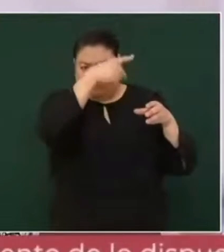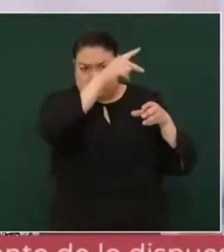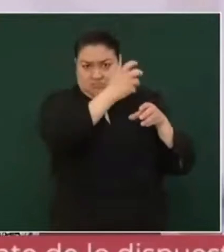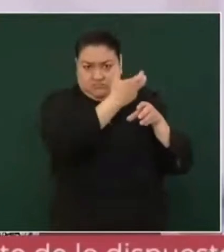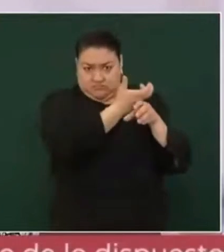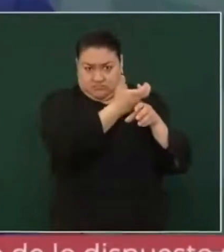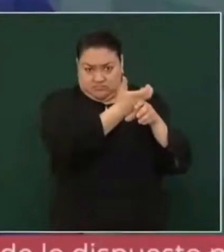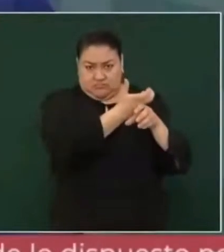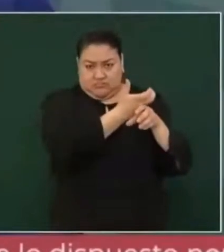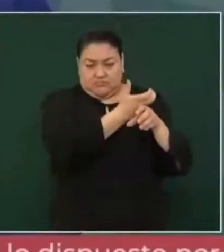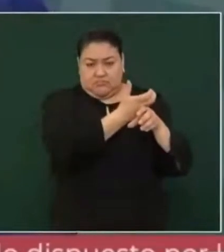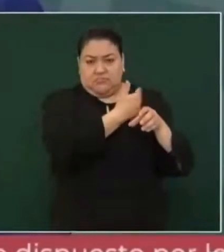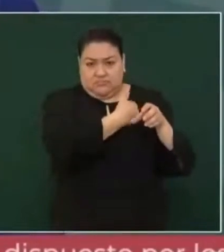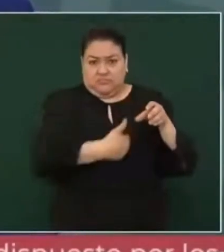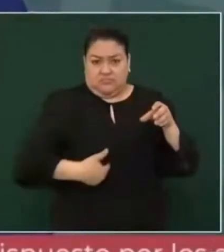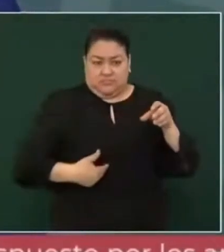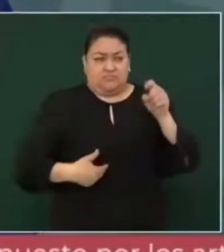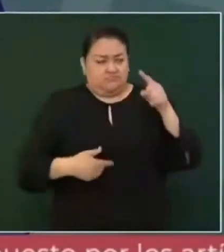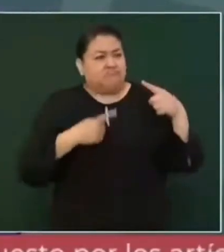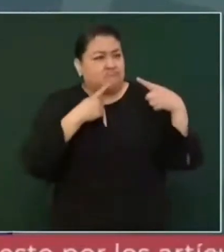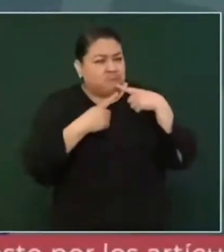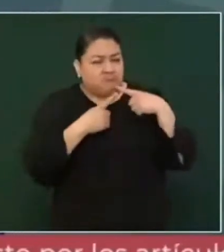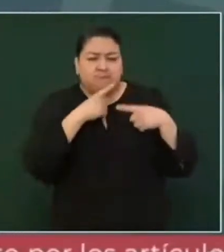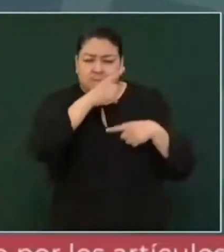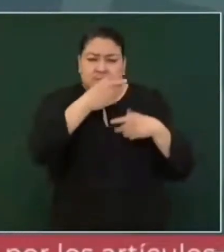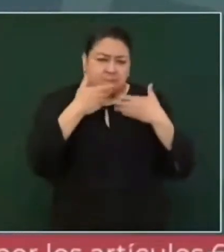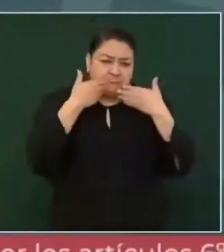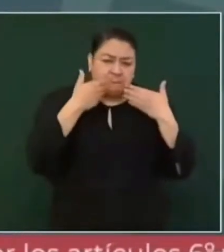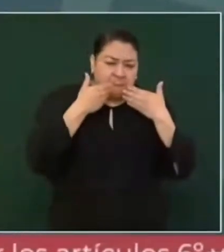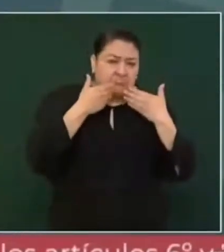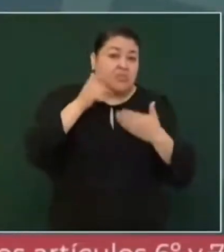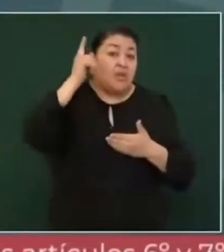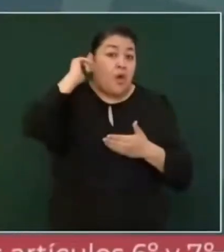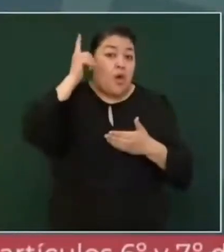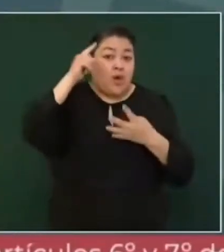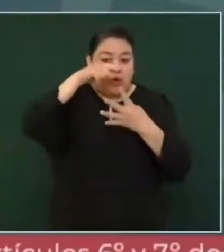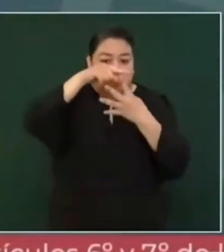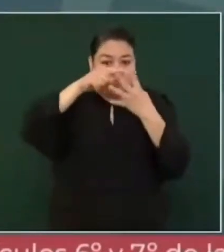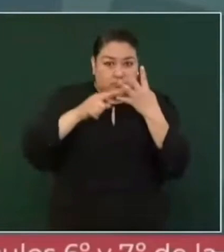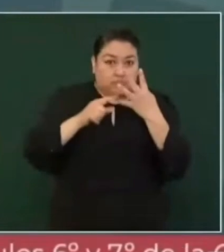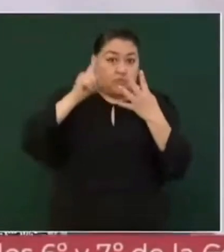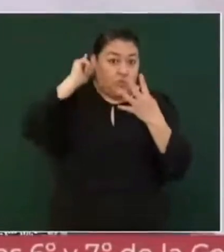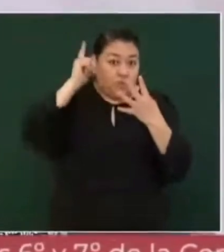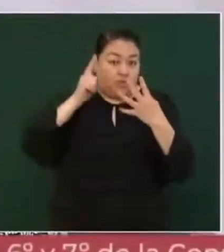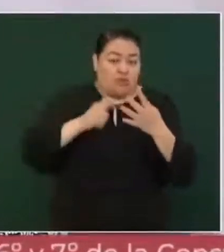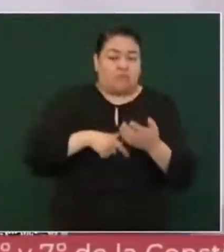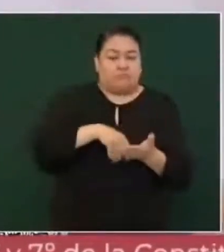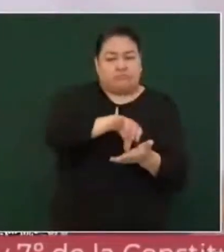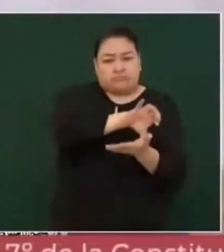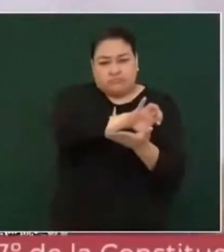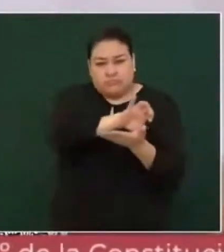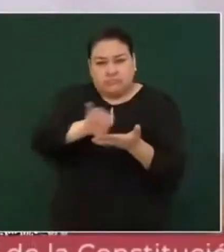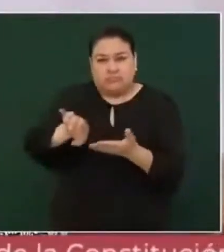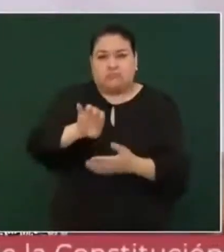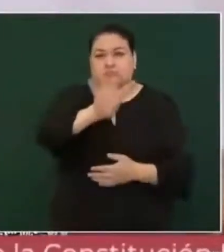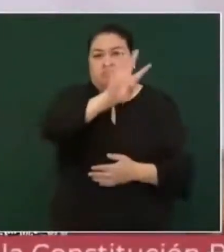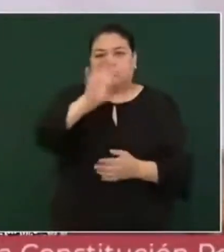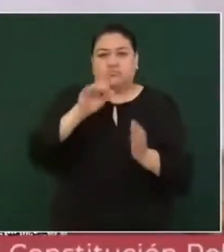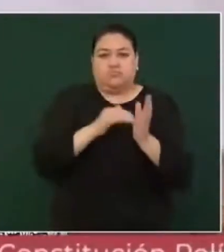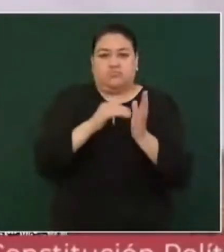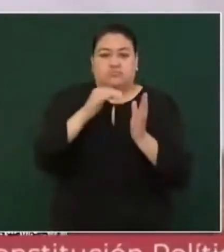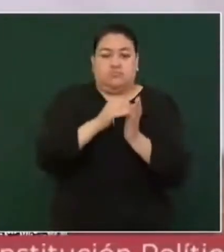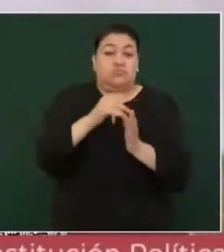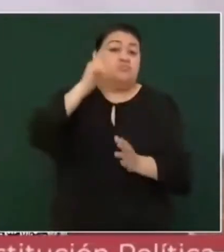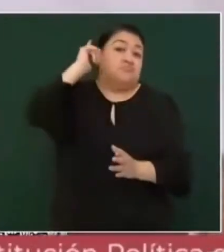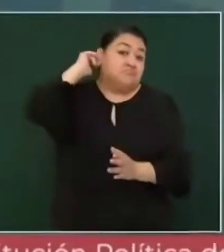presidente Biden. Yo espero que esos 400 millones se puedan convertir en